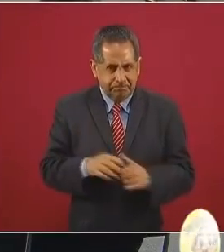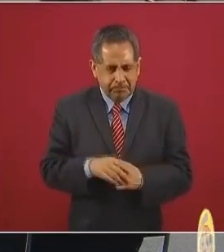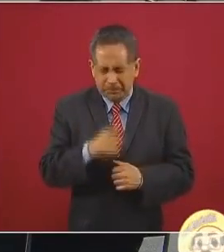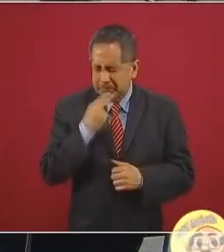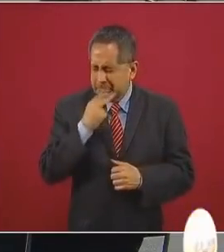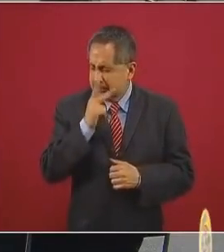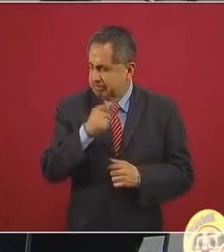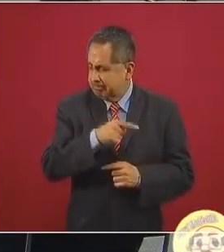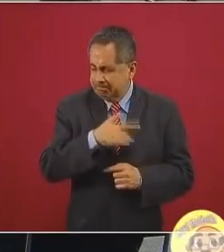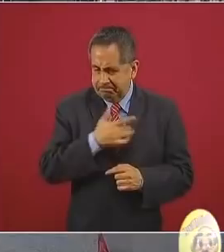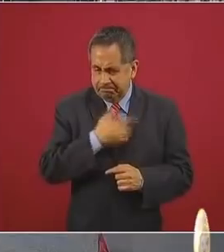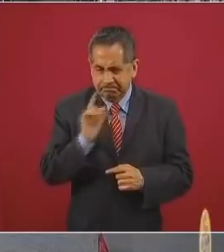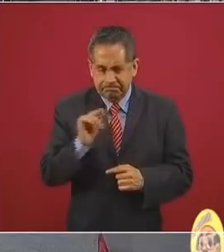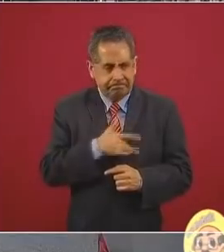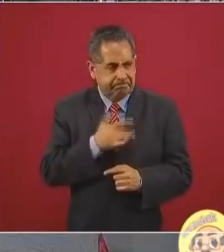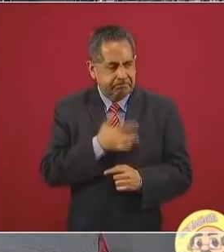utilizó